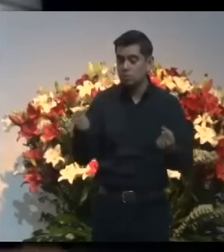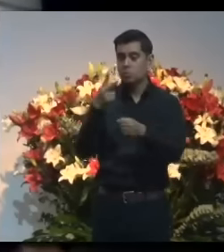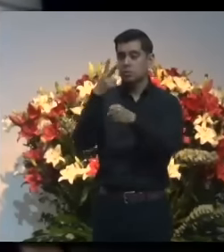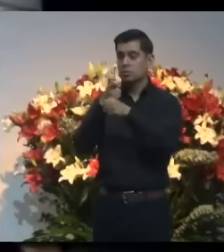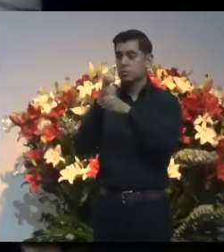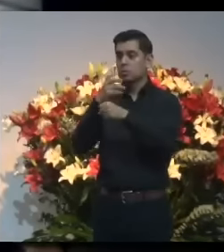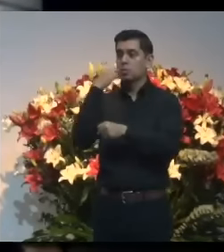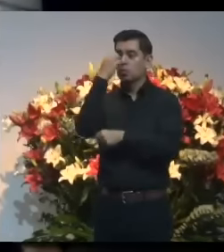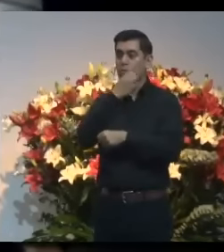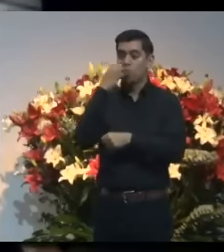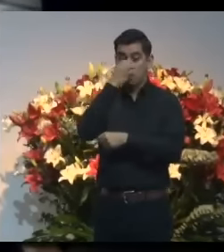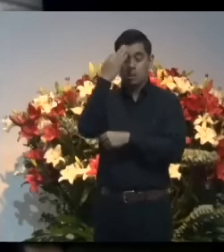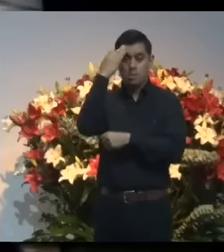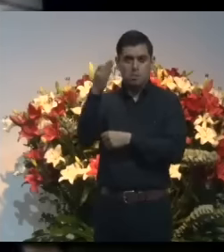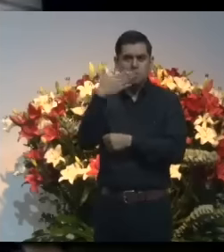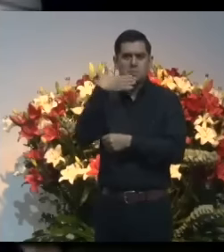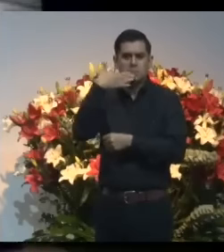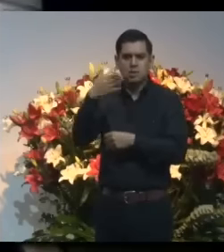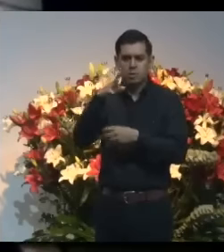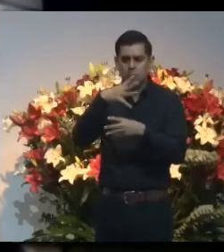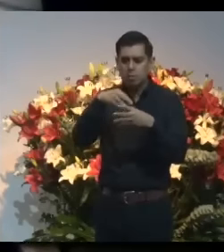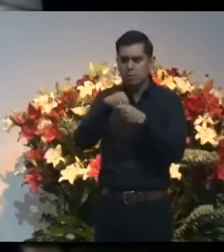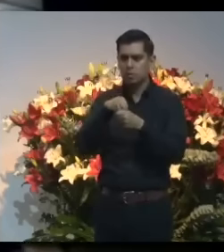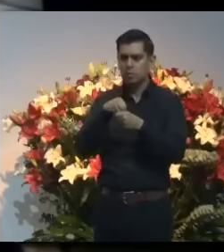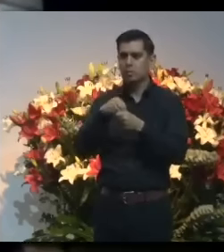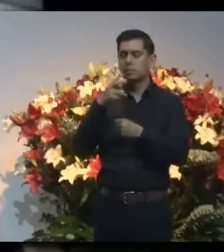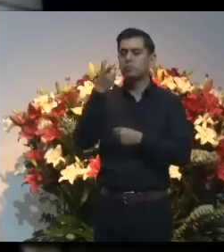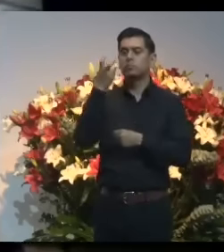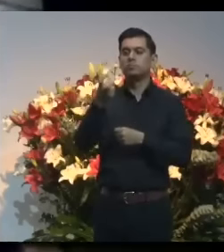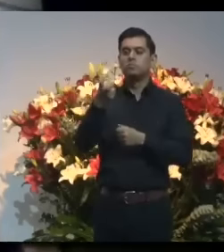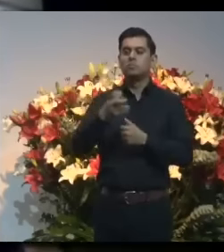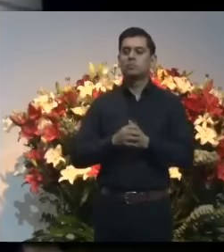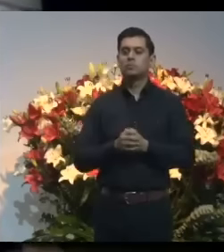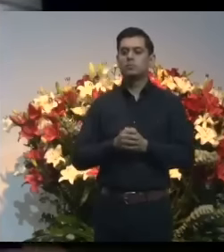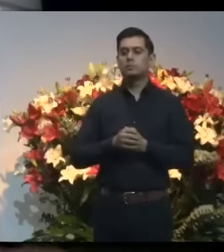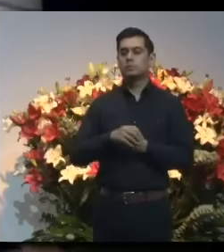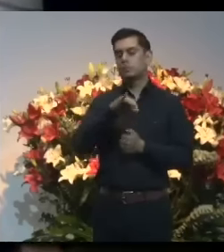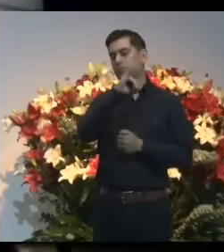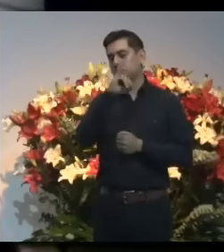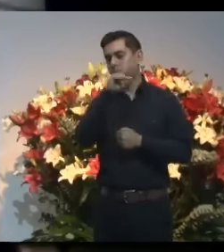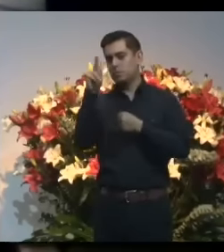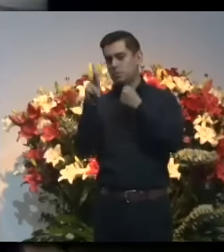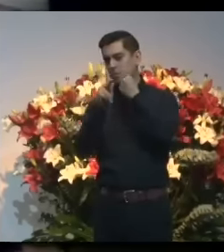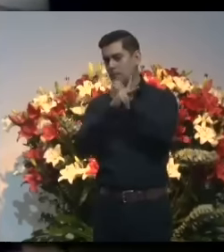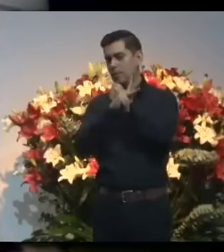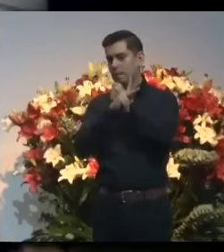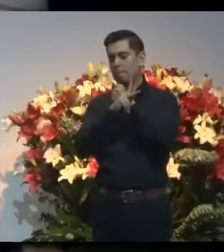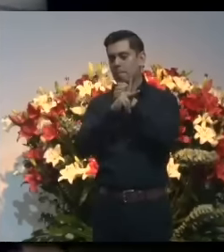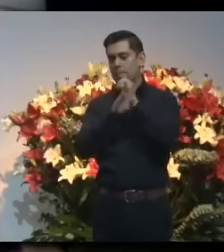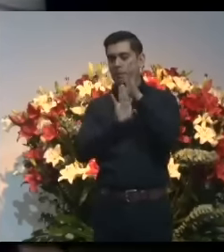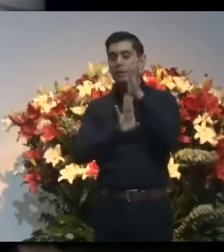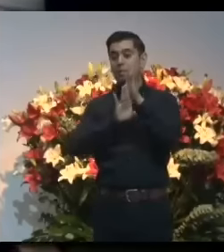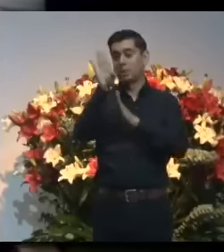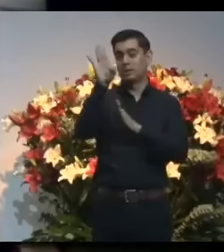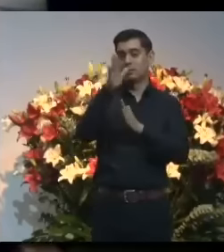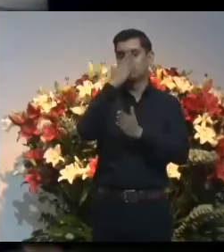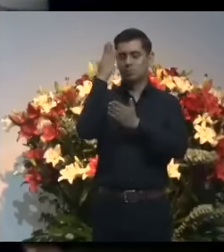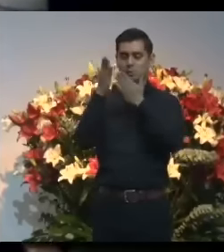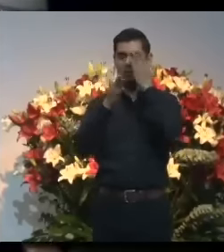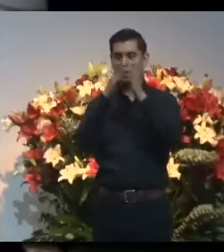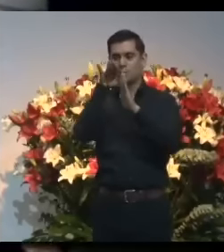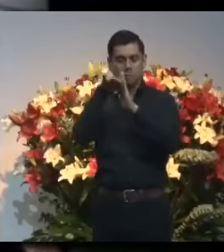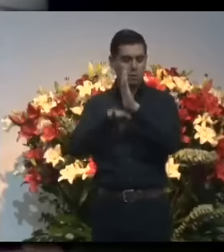de tiempo completo. Por supuesto que ningún país que se jacte de salir adelante lo hace estudiando menos